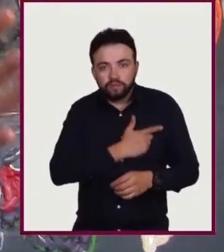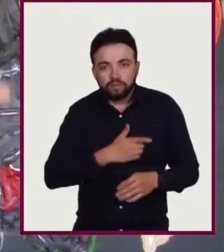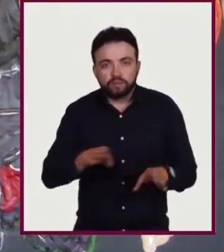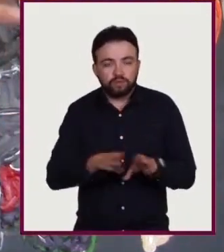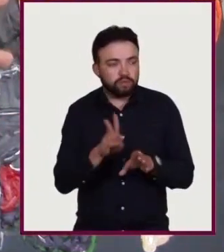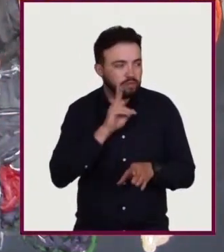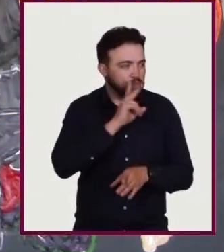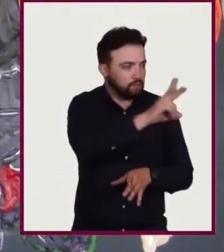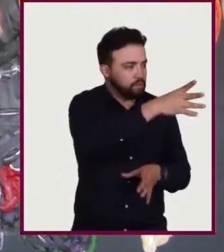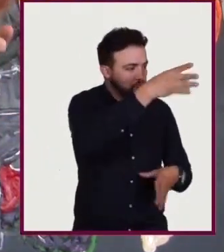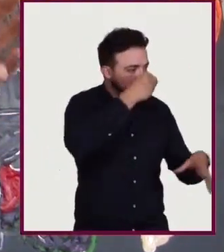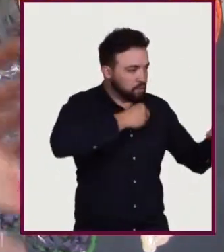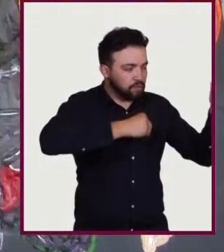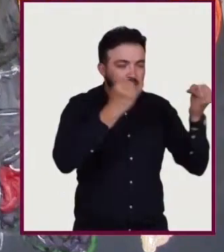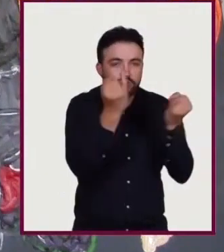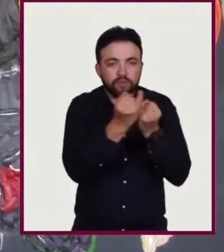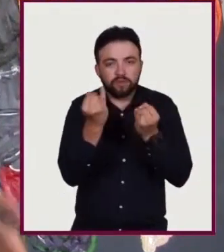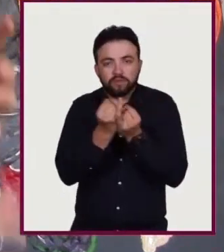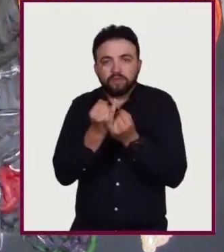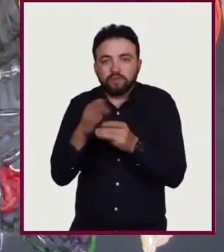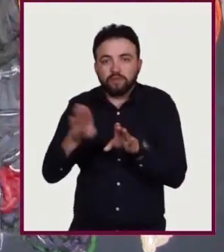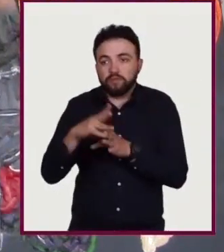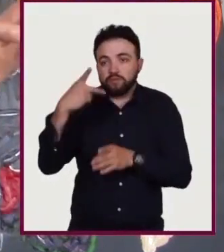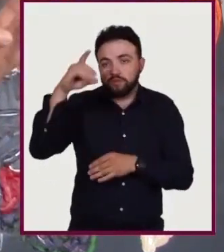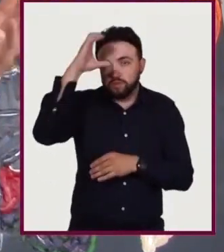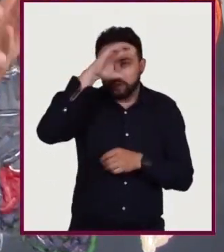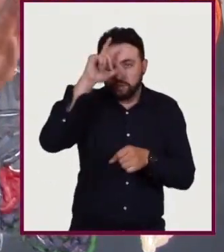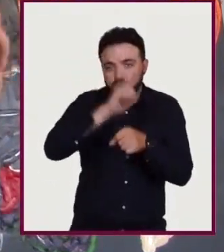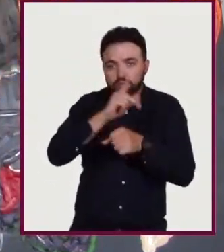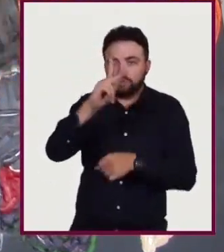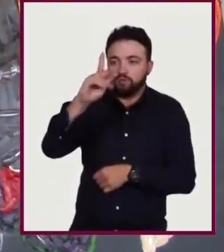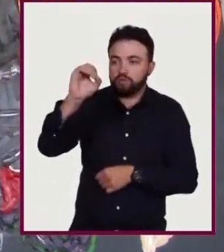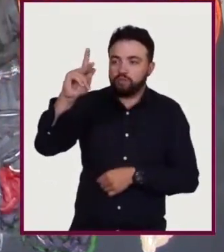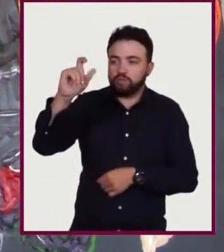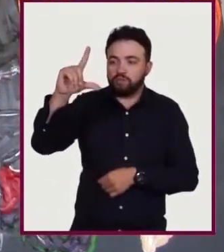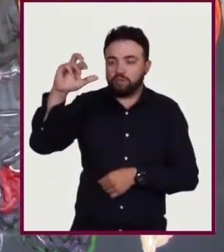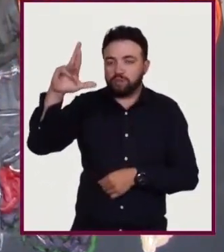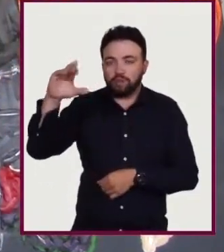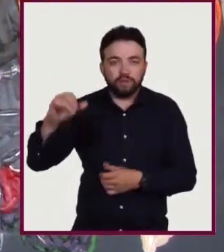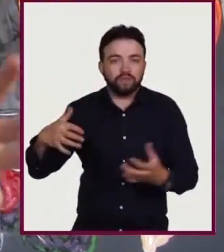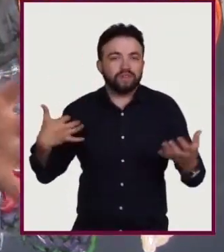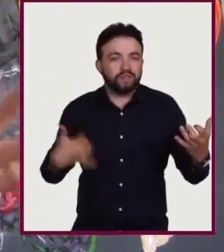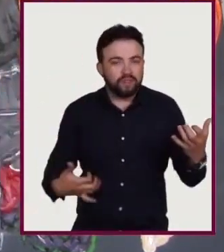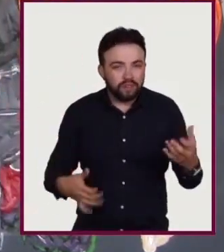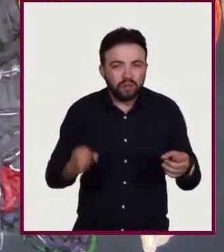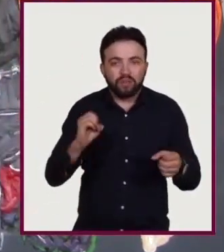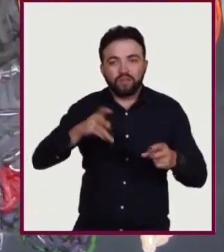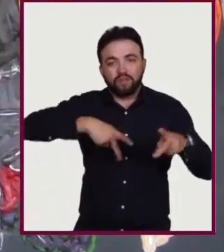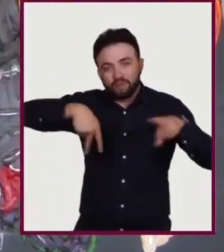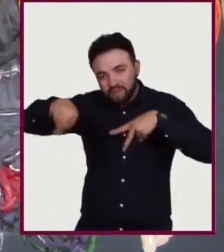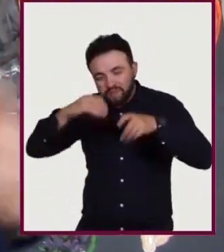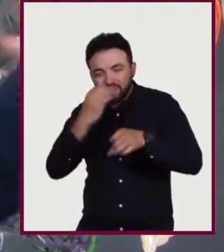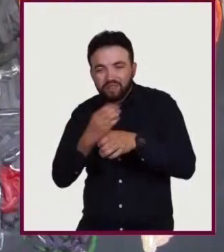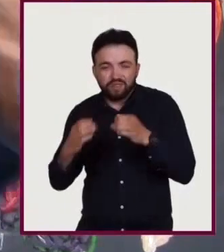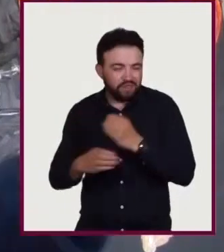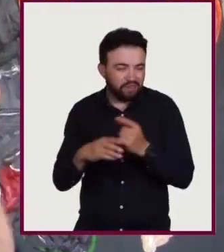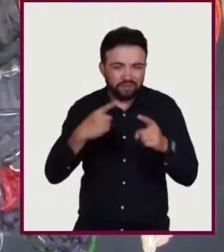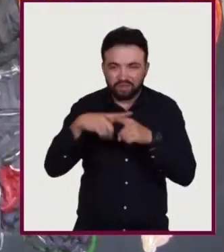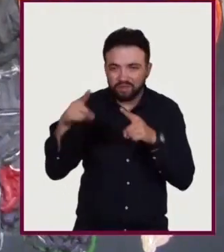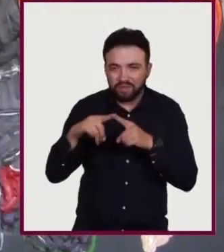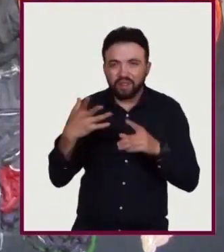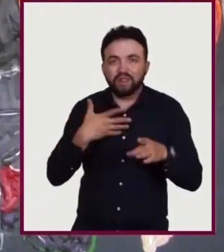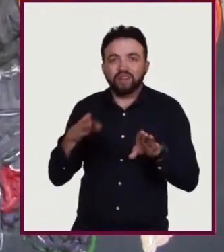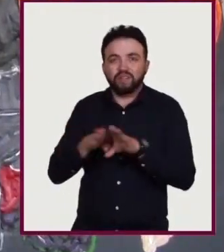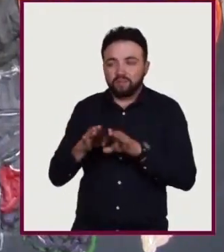por ciertas cosas de la cultura popular, ya sea un género de música, un equipo de fútbol, como que esa comunidad, cuando